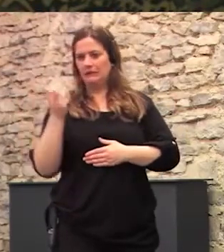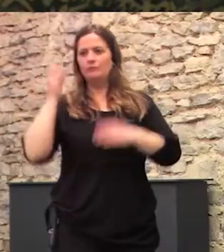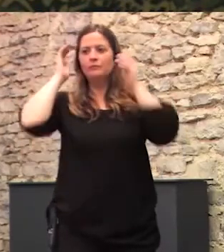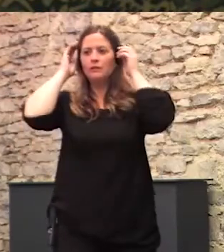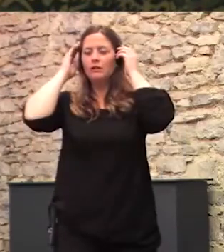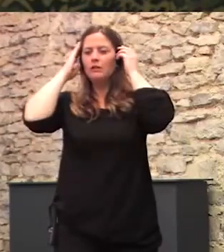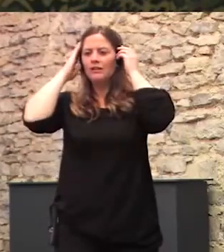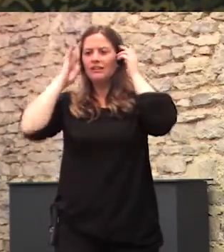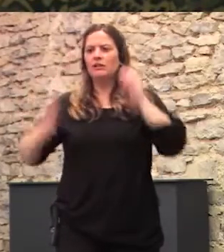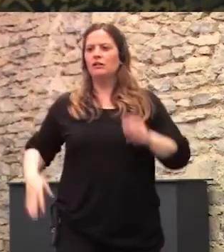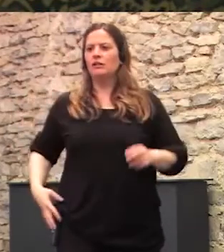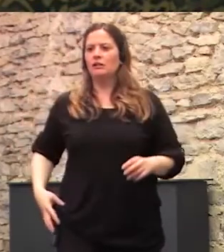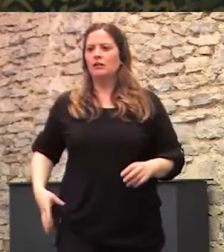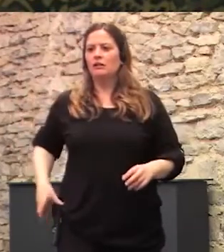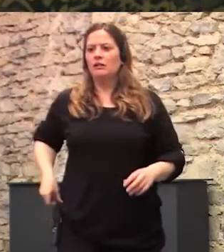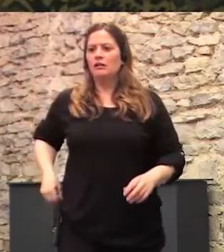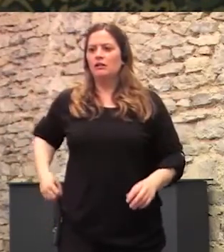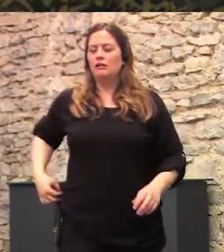Bien,